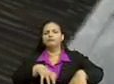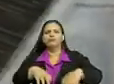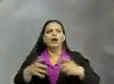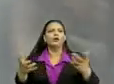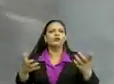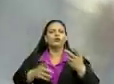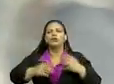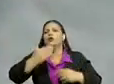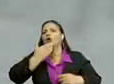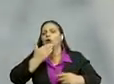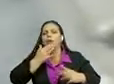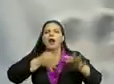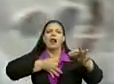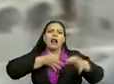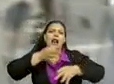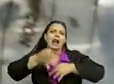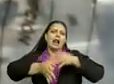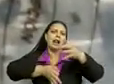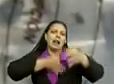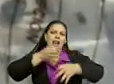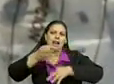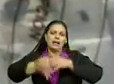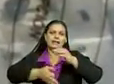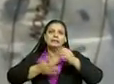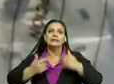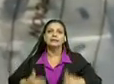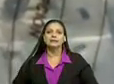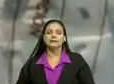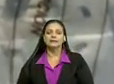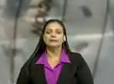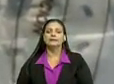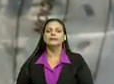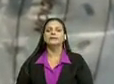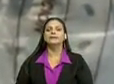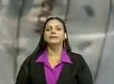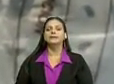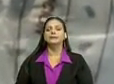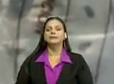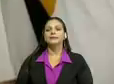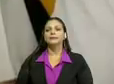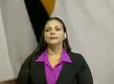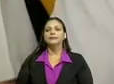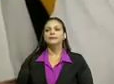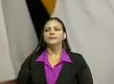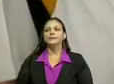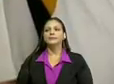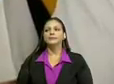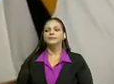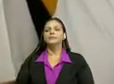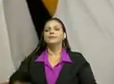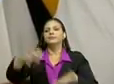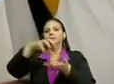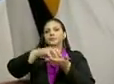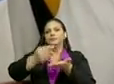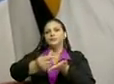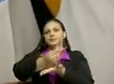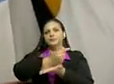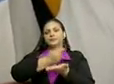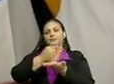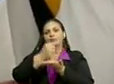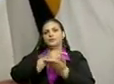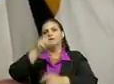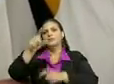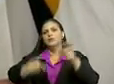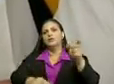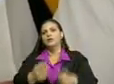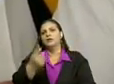logrado mantener al margen el accionar de la delincuencia a nivel de Guayas. Tenemos 113 detenidos